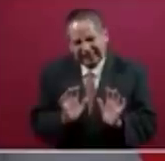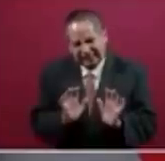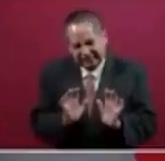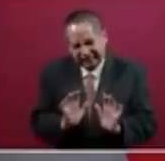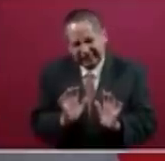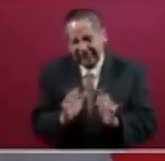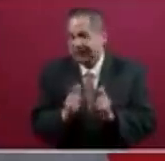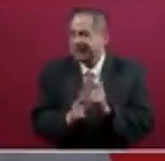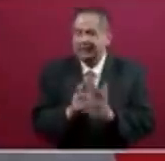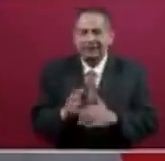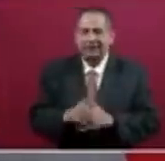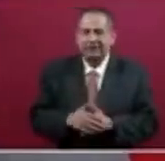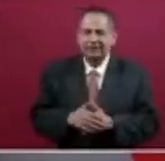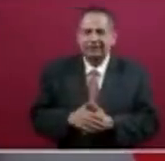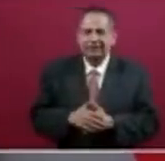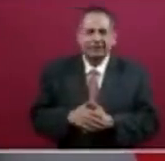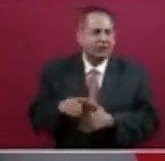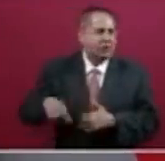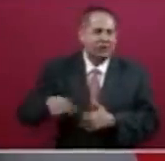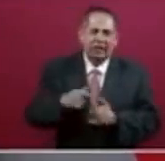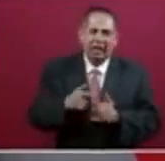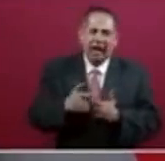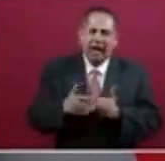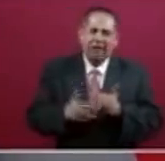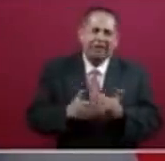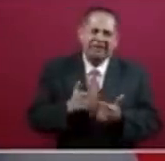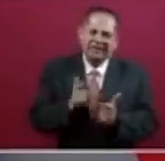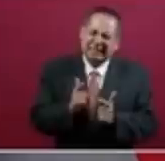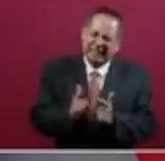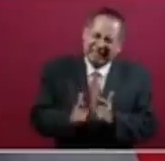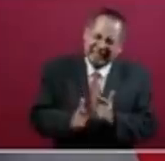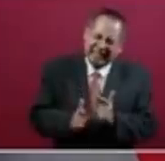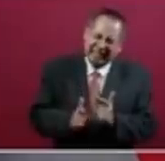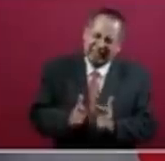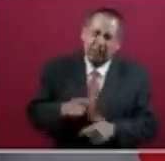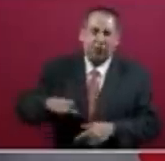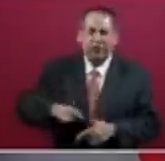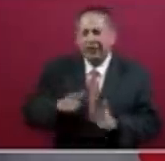Es un cuerpo de avance lento el gobierno,